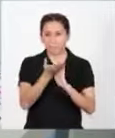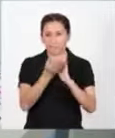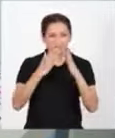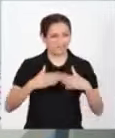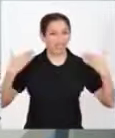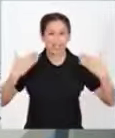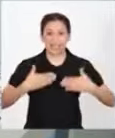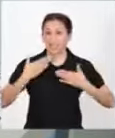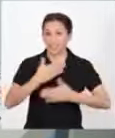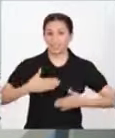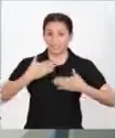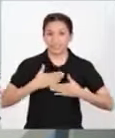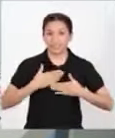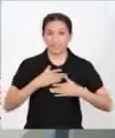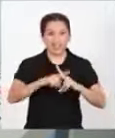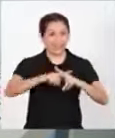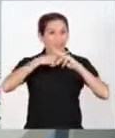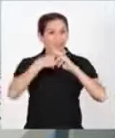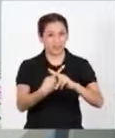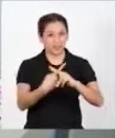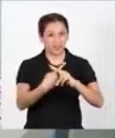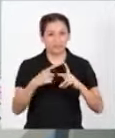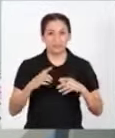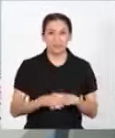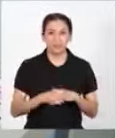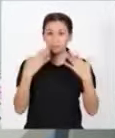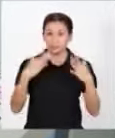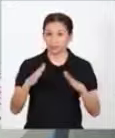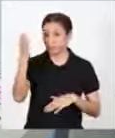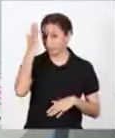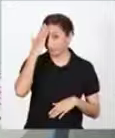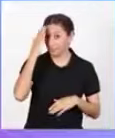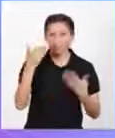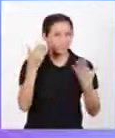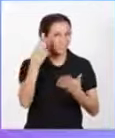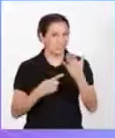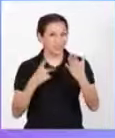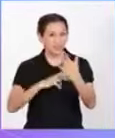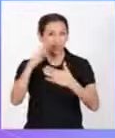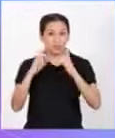seguir con más alegría y motivación, ¡empecemos!